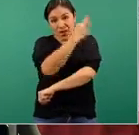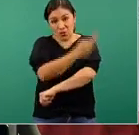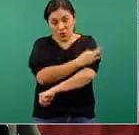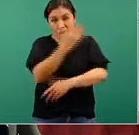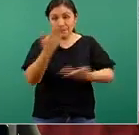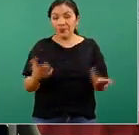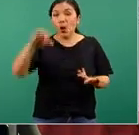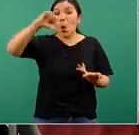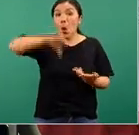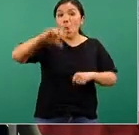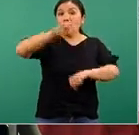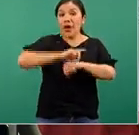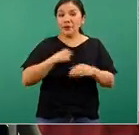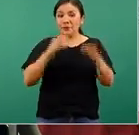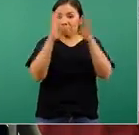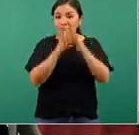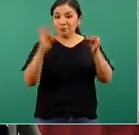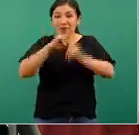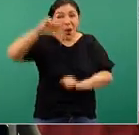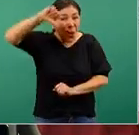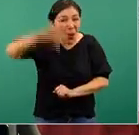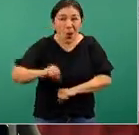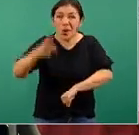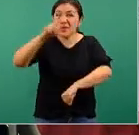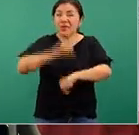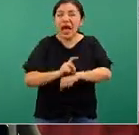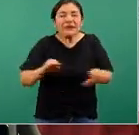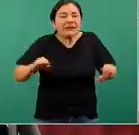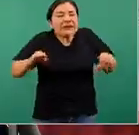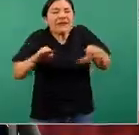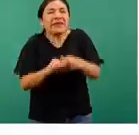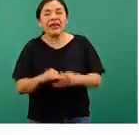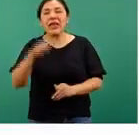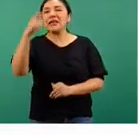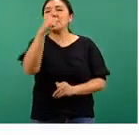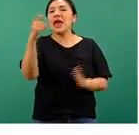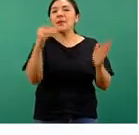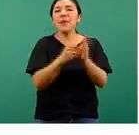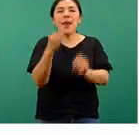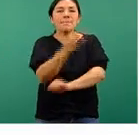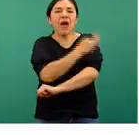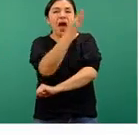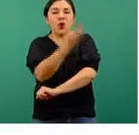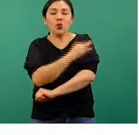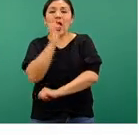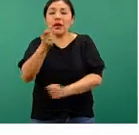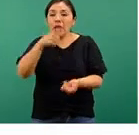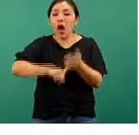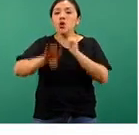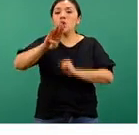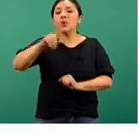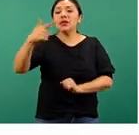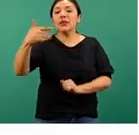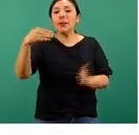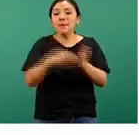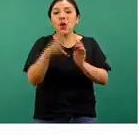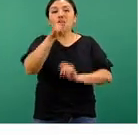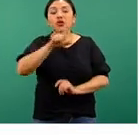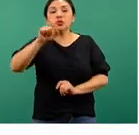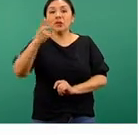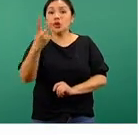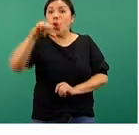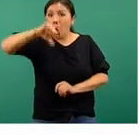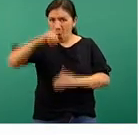vamos a comentar que hoy logramos aplicar casi 100.000 dosis, 97.822. Esta mañana, en la